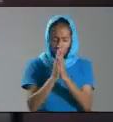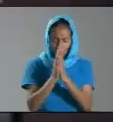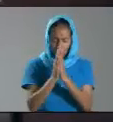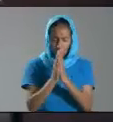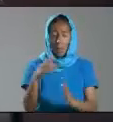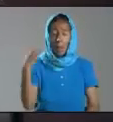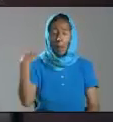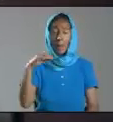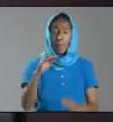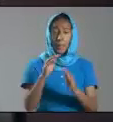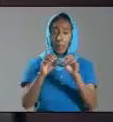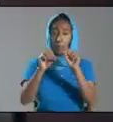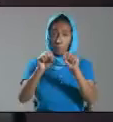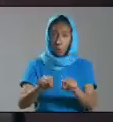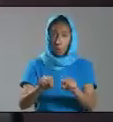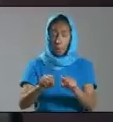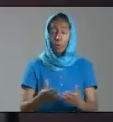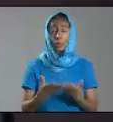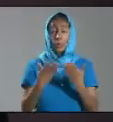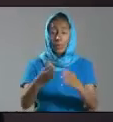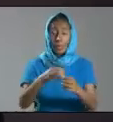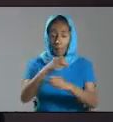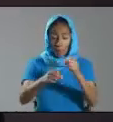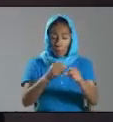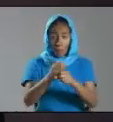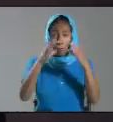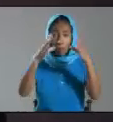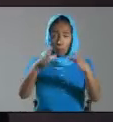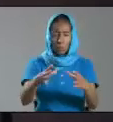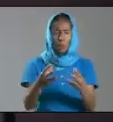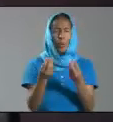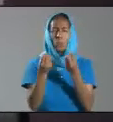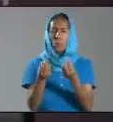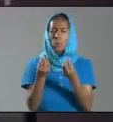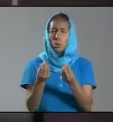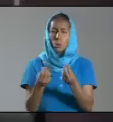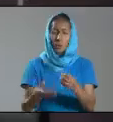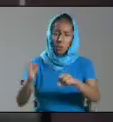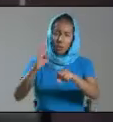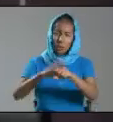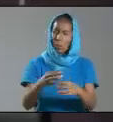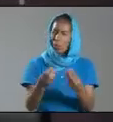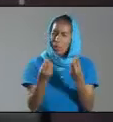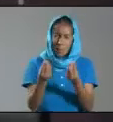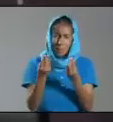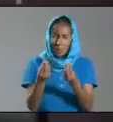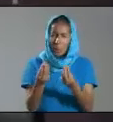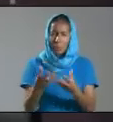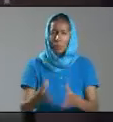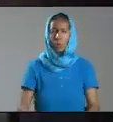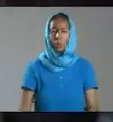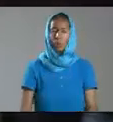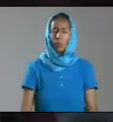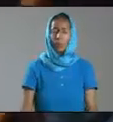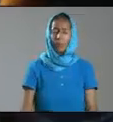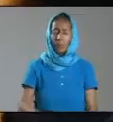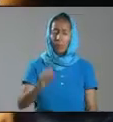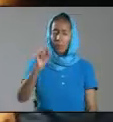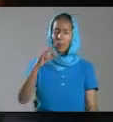fruto abundante. Fruto abundante, sobreabundante. Oh, sí,